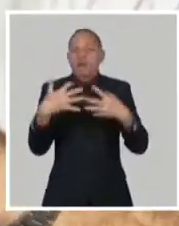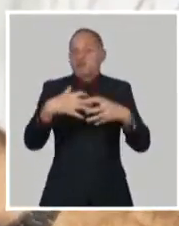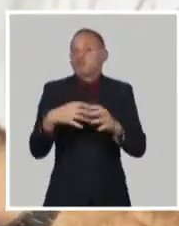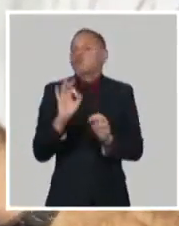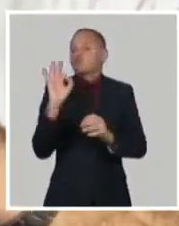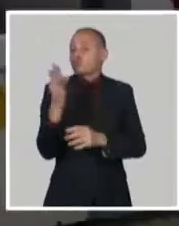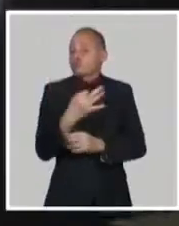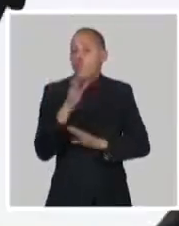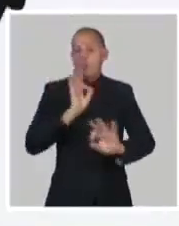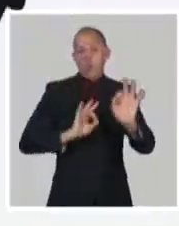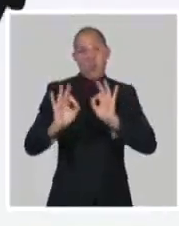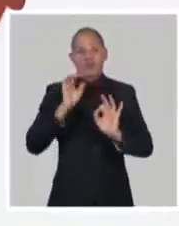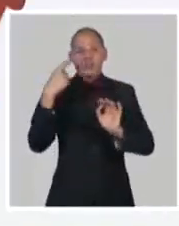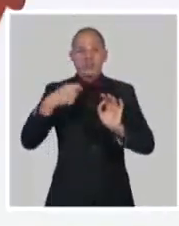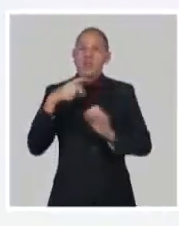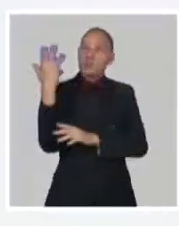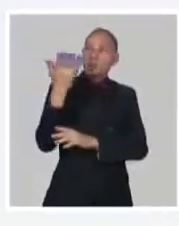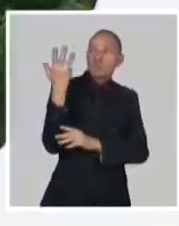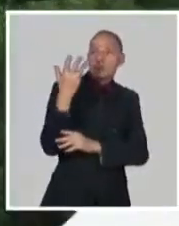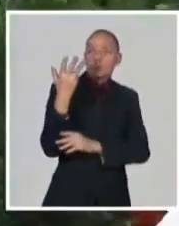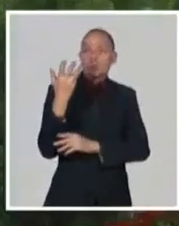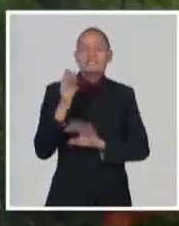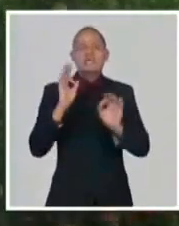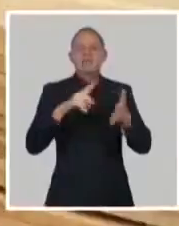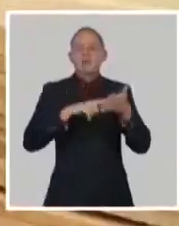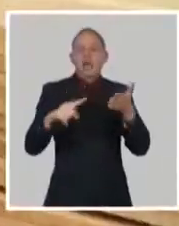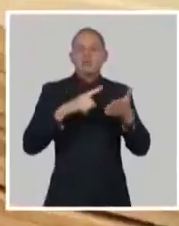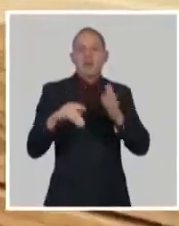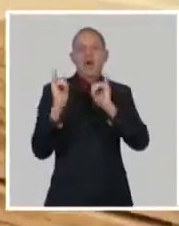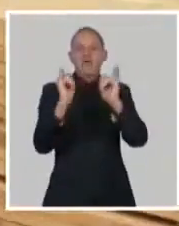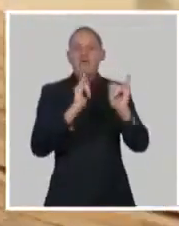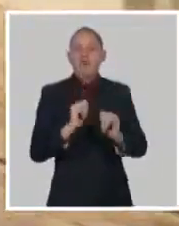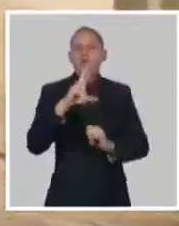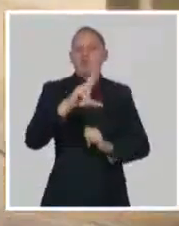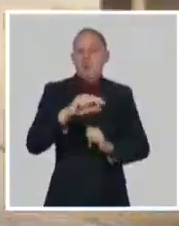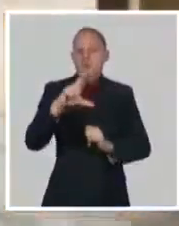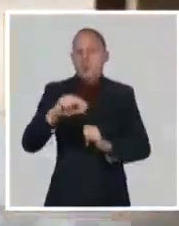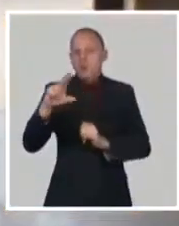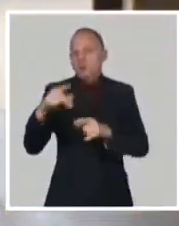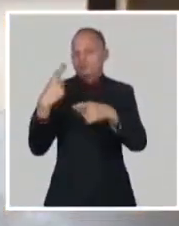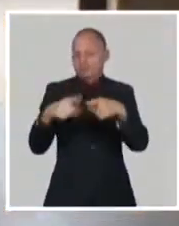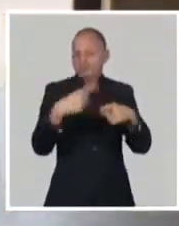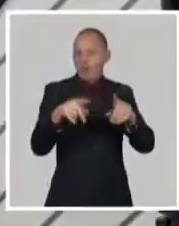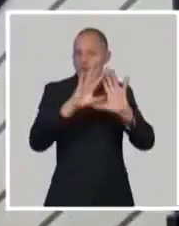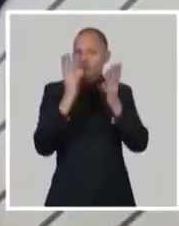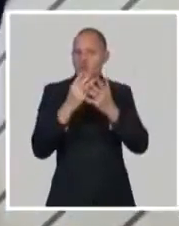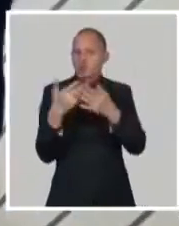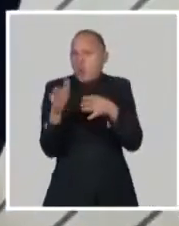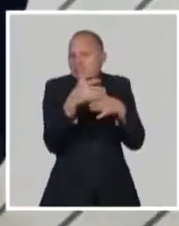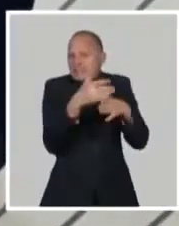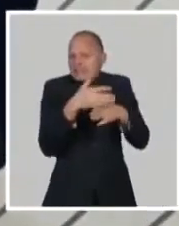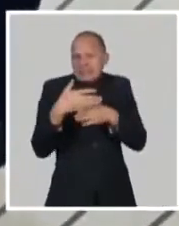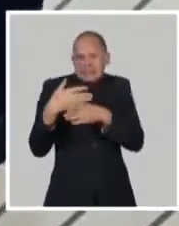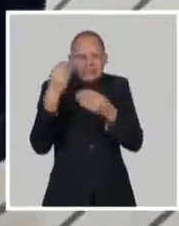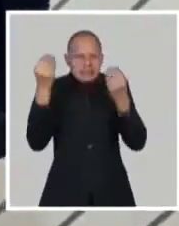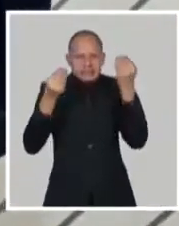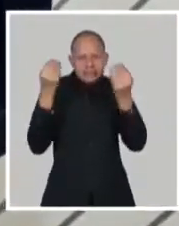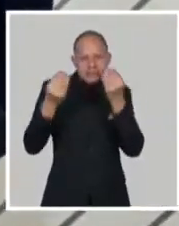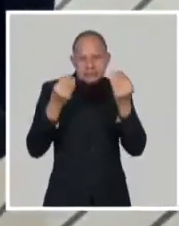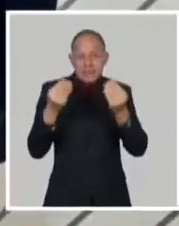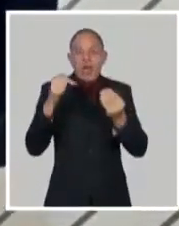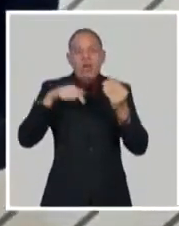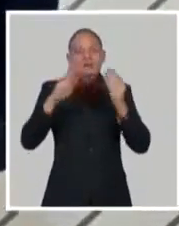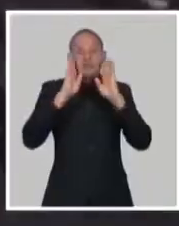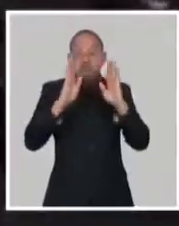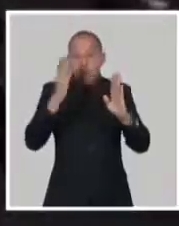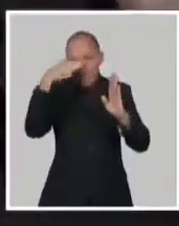del medio ambiente. Un tema diferente cada semana, puntos de vista diversos, una mirada múltiple y concentrada a la Cuba